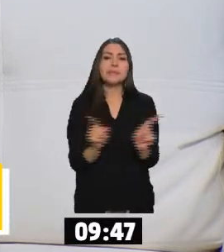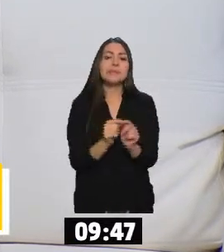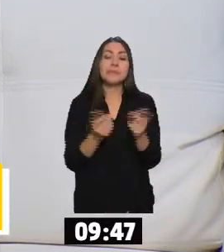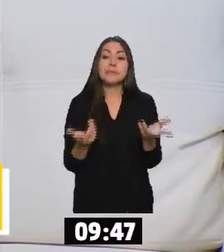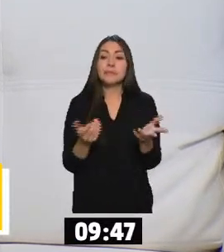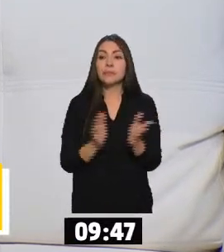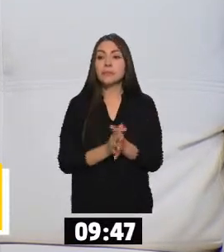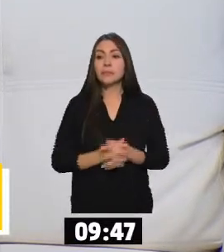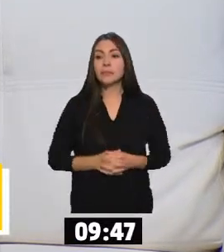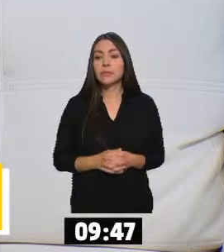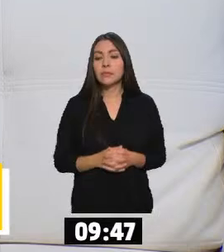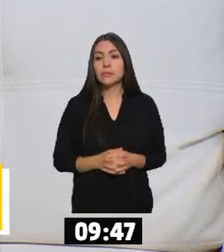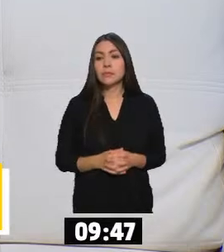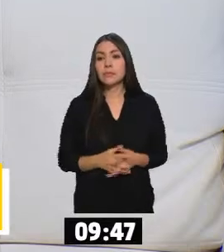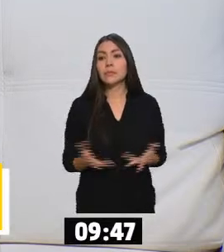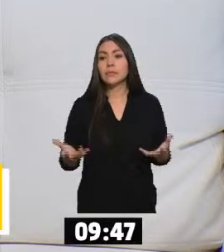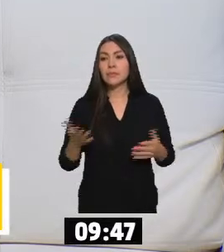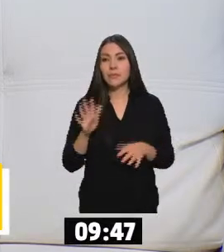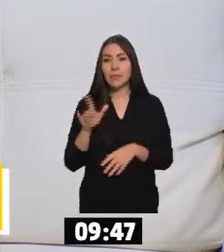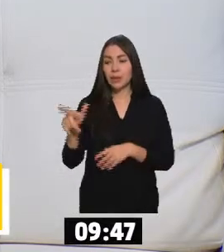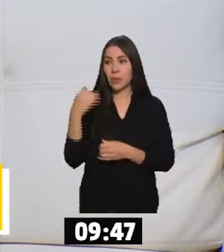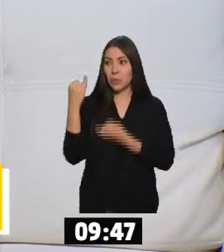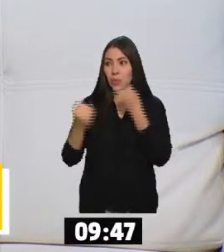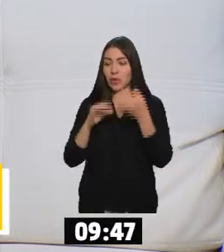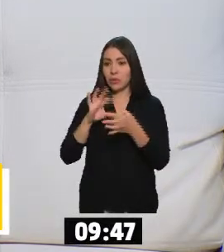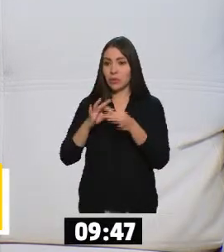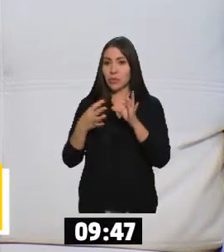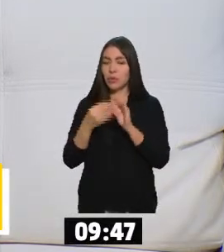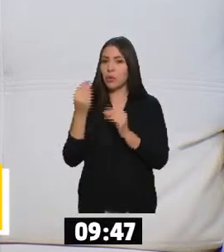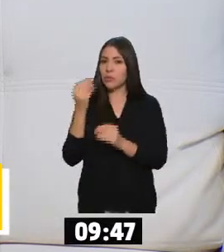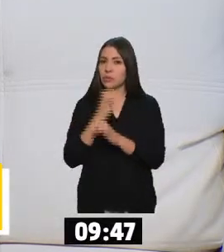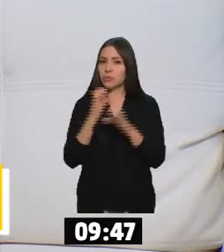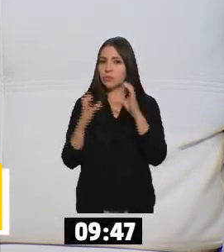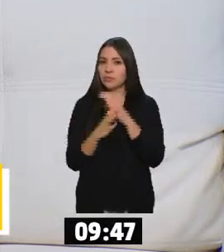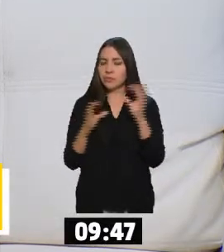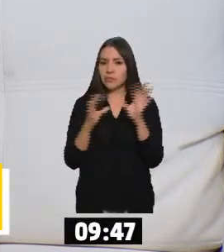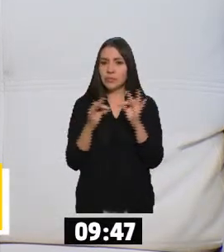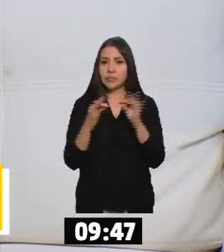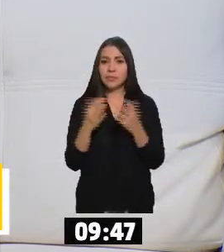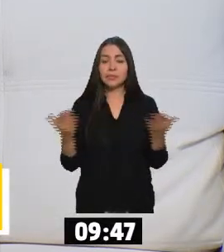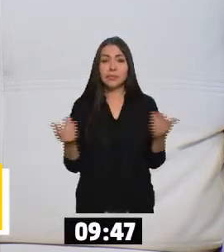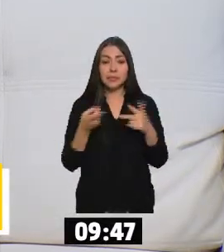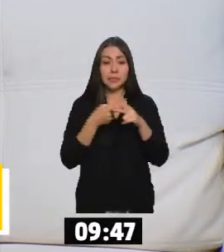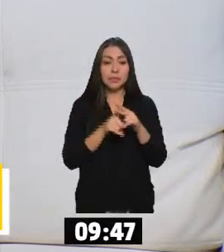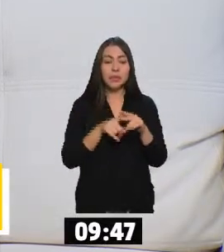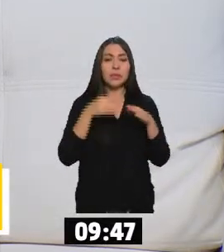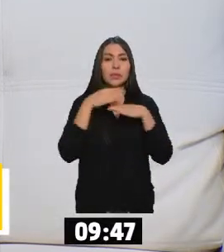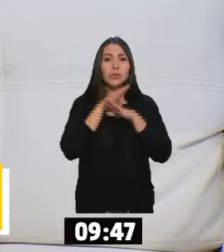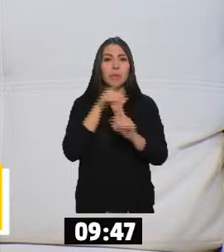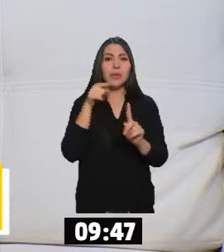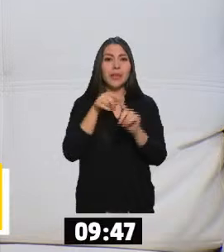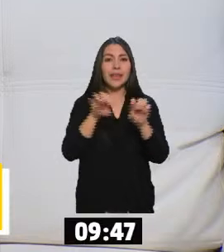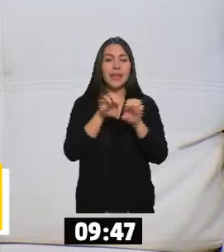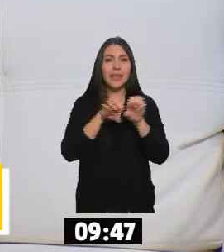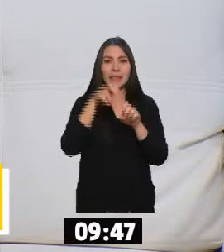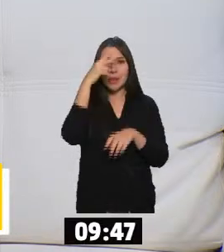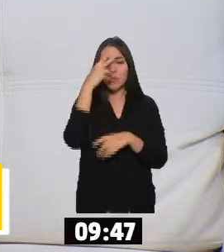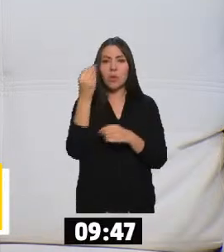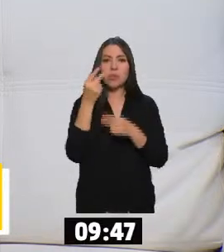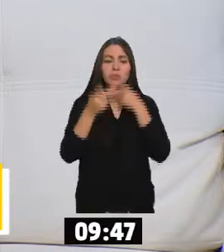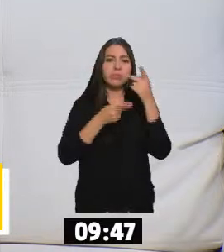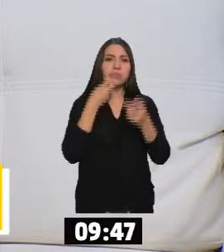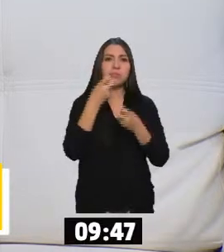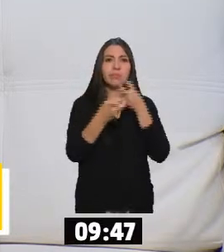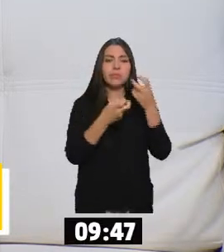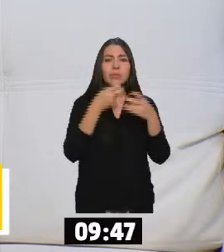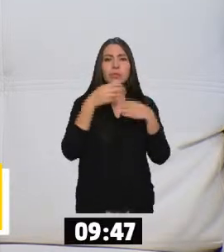hay mucho de qué hablar acerca de estos juegos. De principio, por ejemplo, hay muchas críticas hacia la delegación mexicana, por supuesto, acerca del desempeño que han